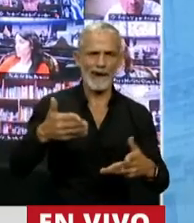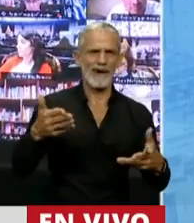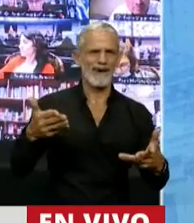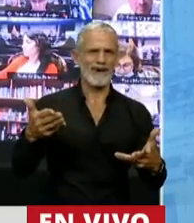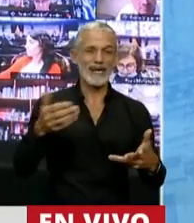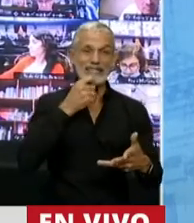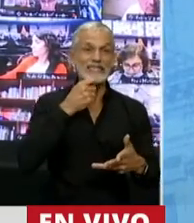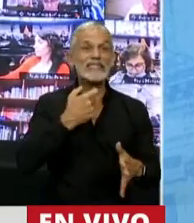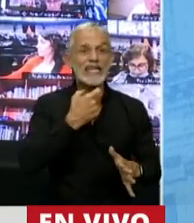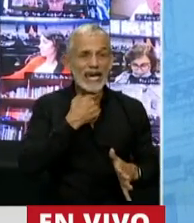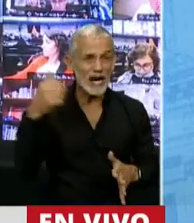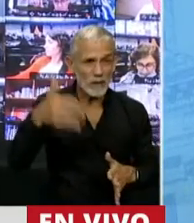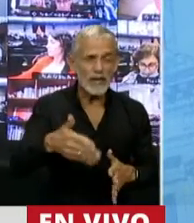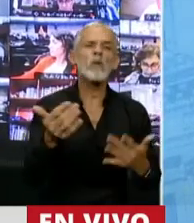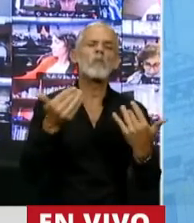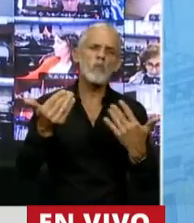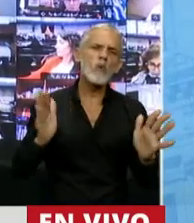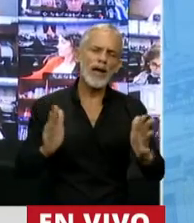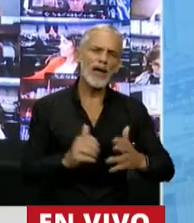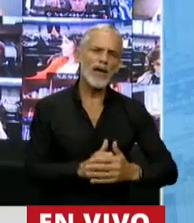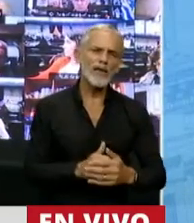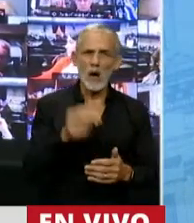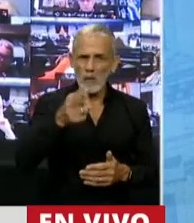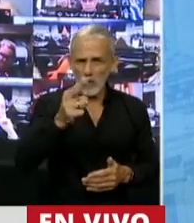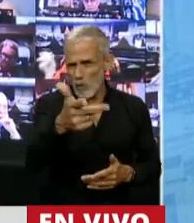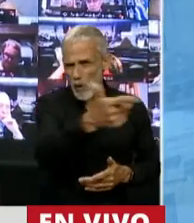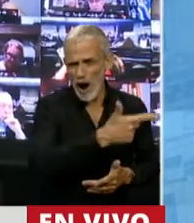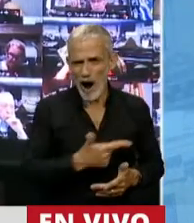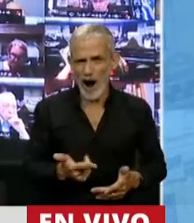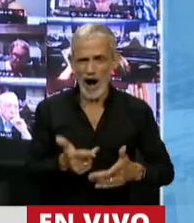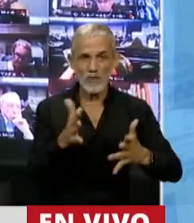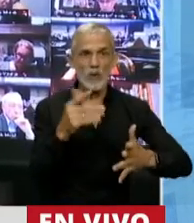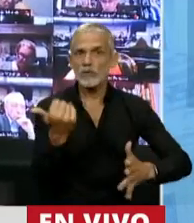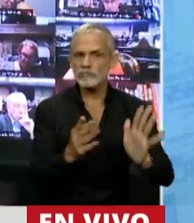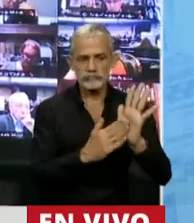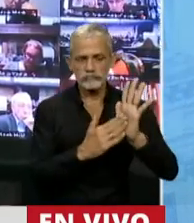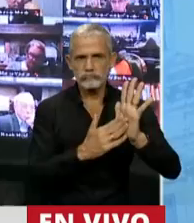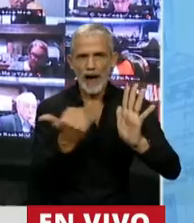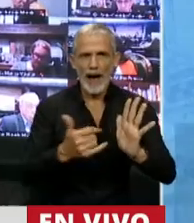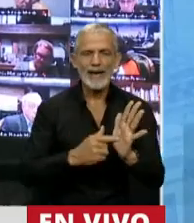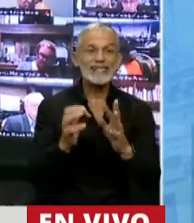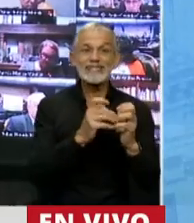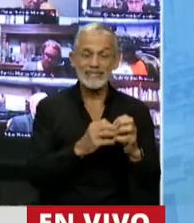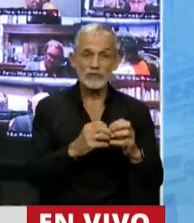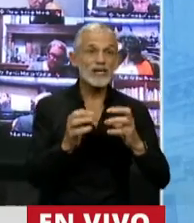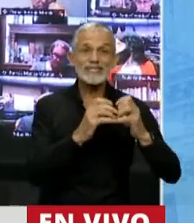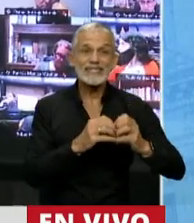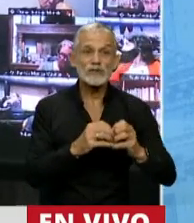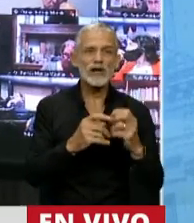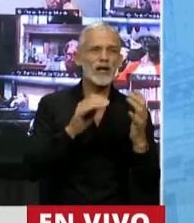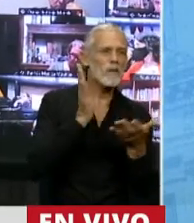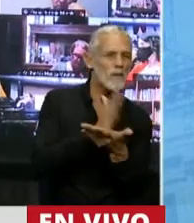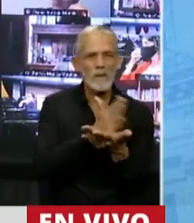caso que hubieran querido concurrir y que nadie se los hubiera prohibido porque esto está establecido las sesiones son sesiones mixtas